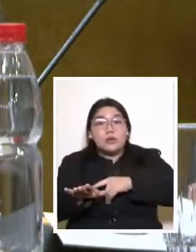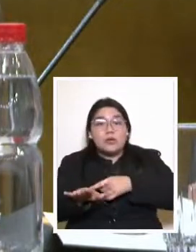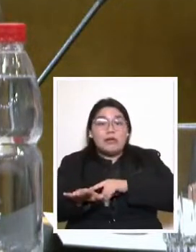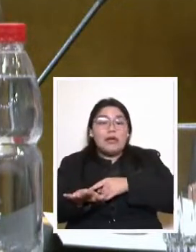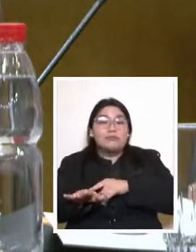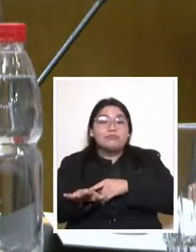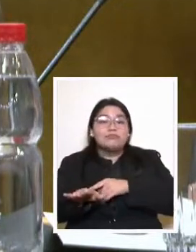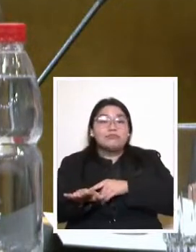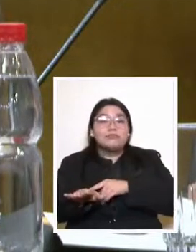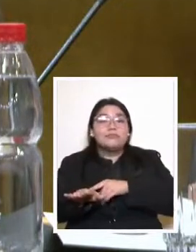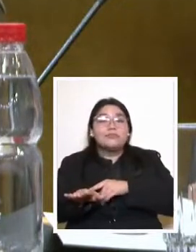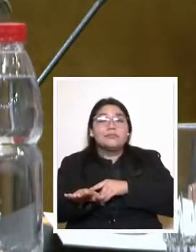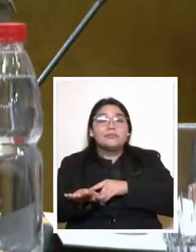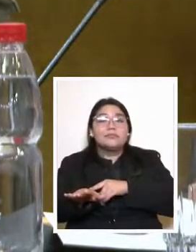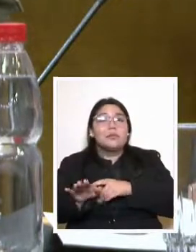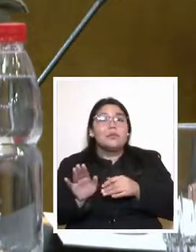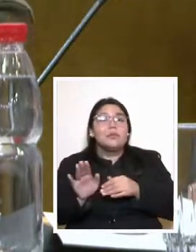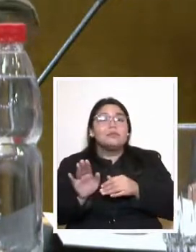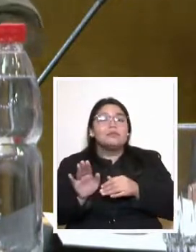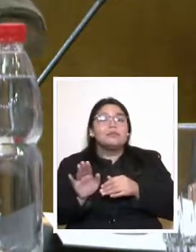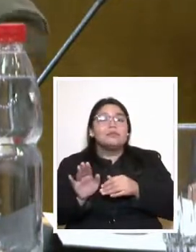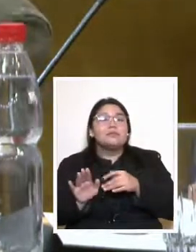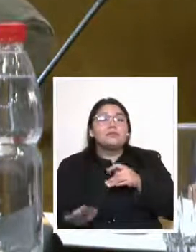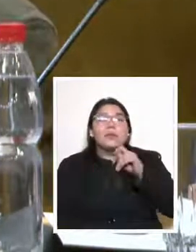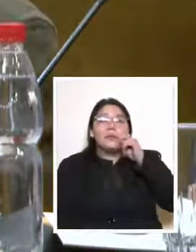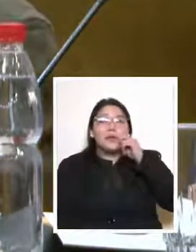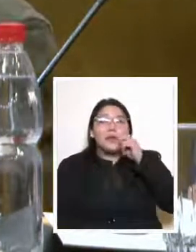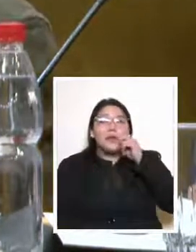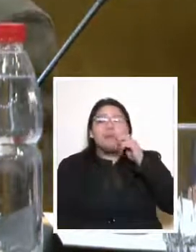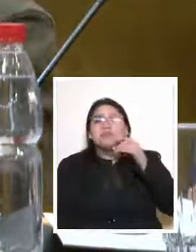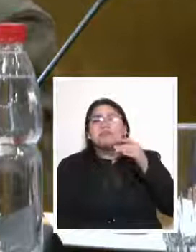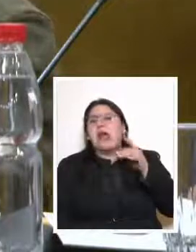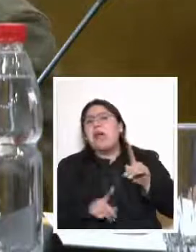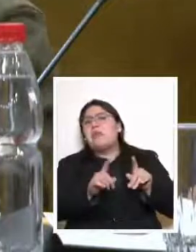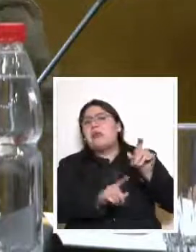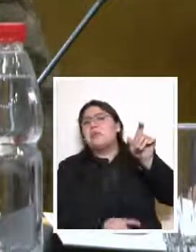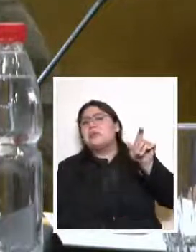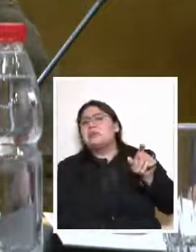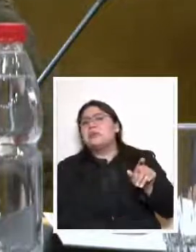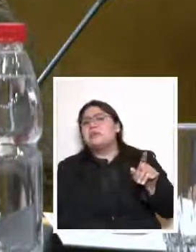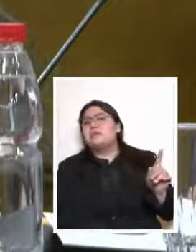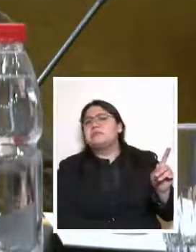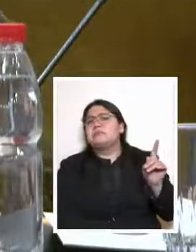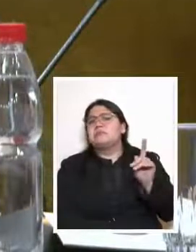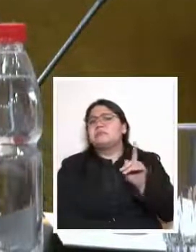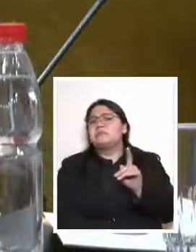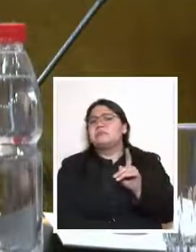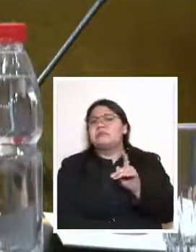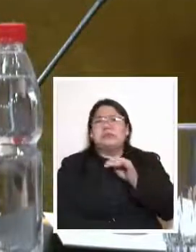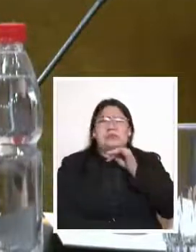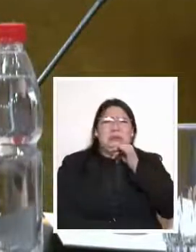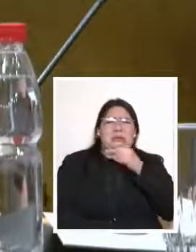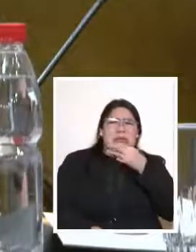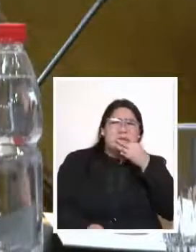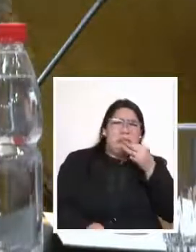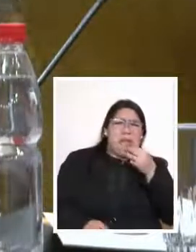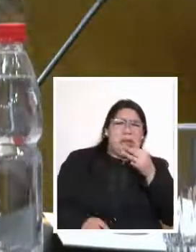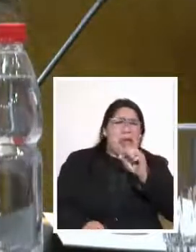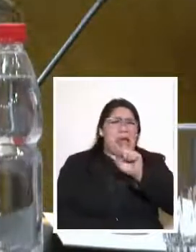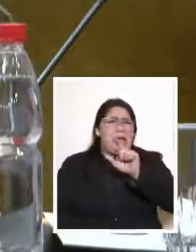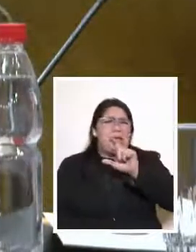fundamentalmente en la idea de que alguien en alguna parte va a evaluar y va a calibrar un, vamos a decir, algoritmo hoy día, mejor para